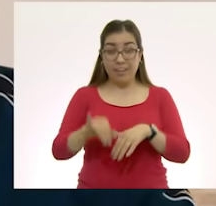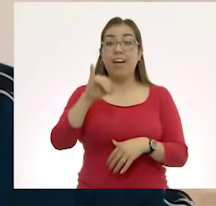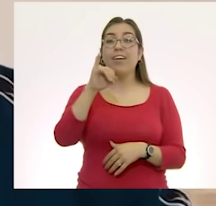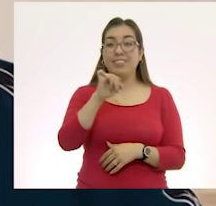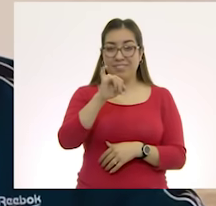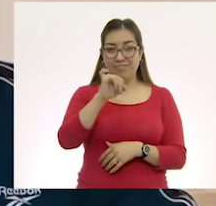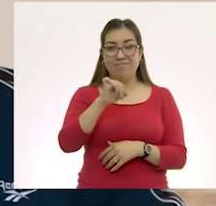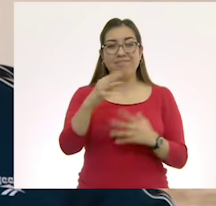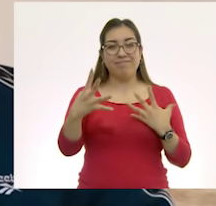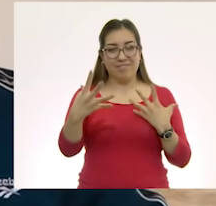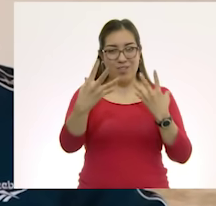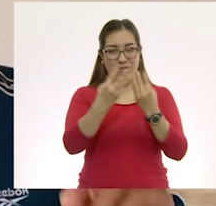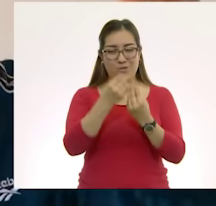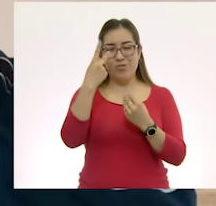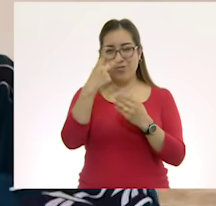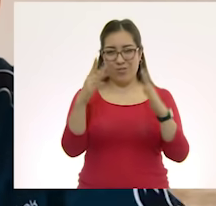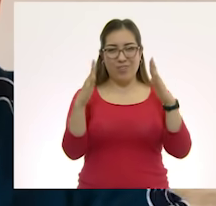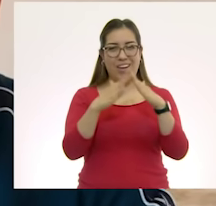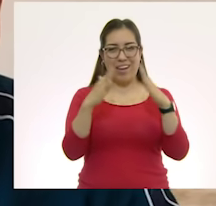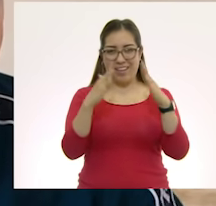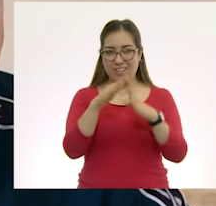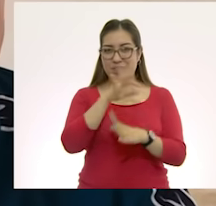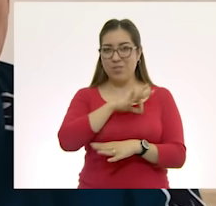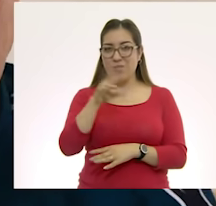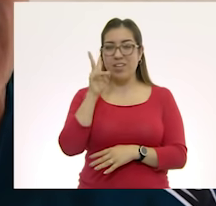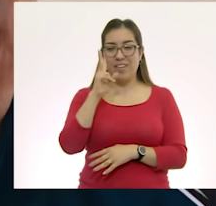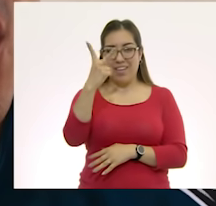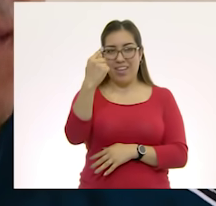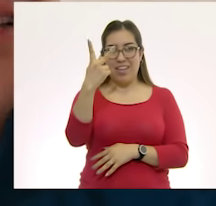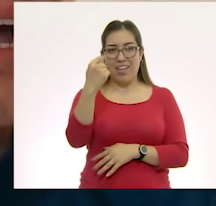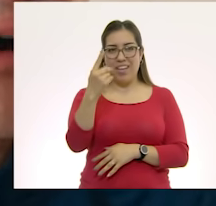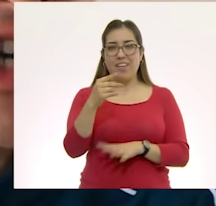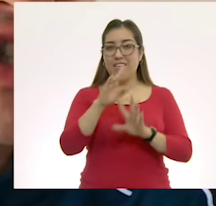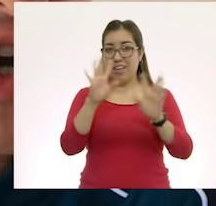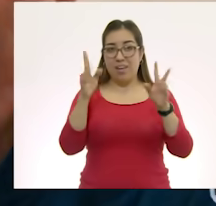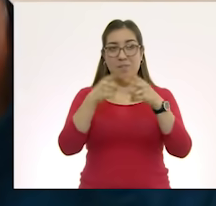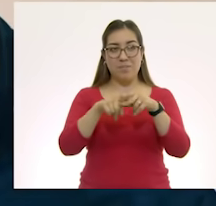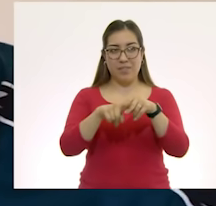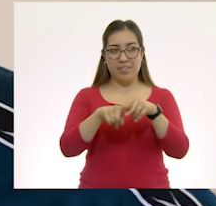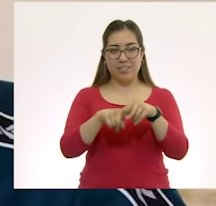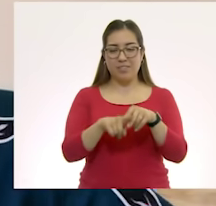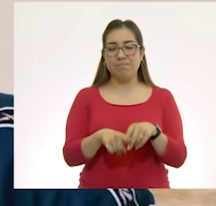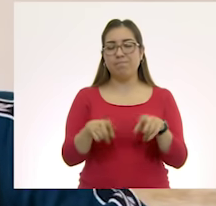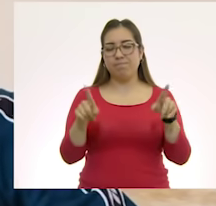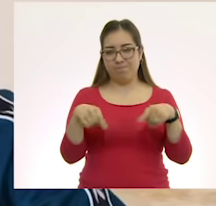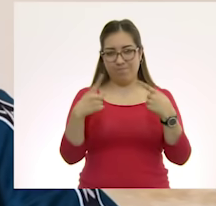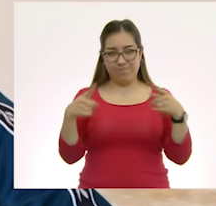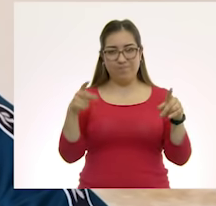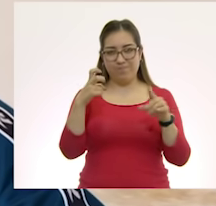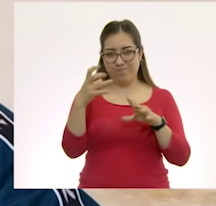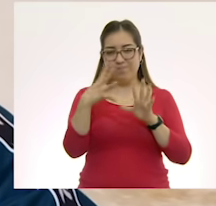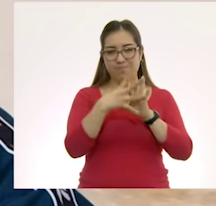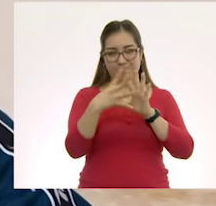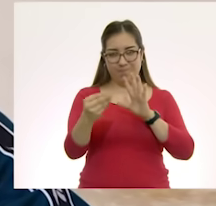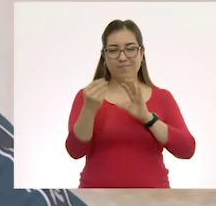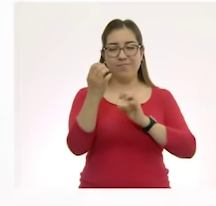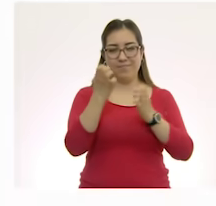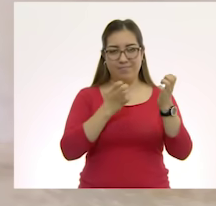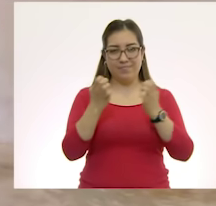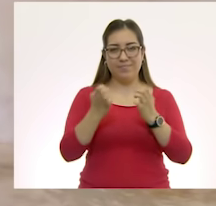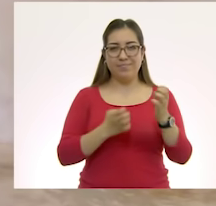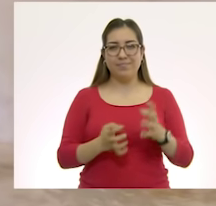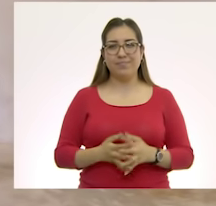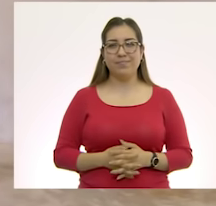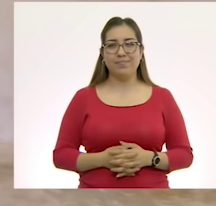a nadar en nuestras casas viendo el televisor. Pues comenzamos con este calentamiento.